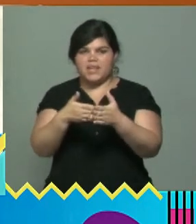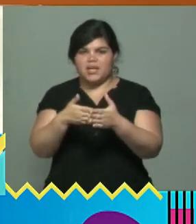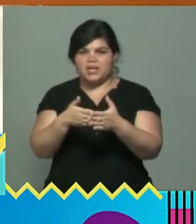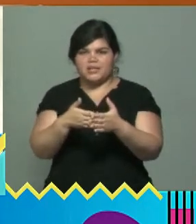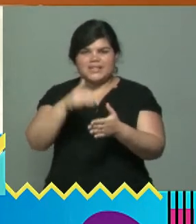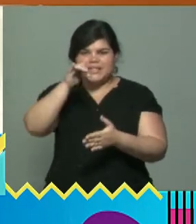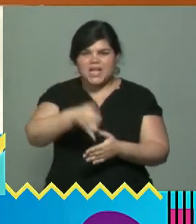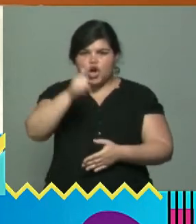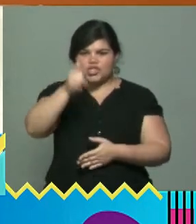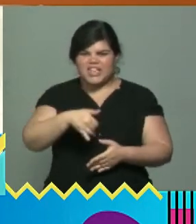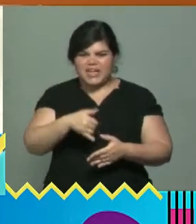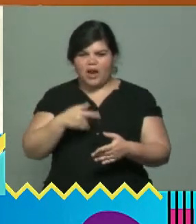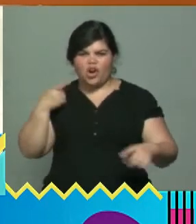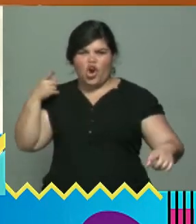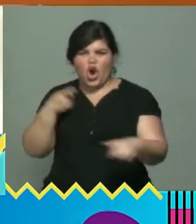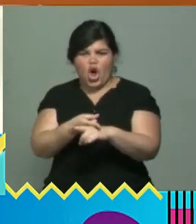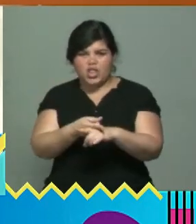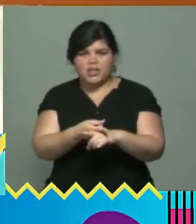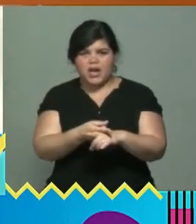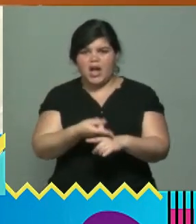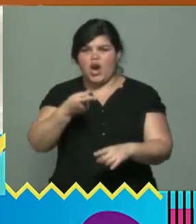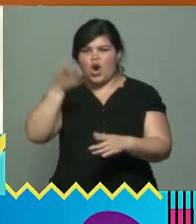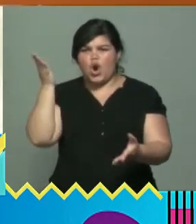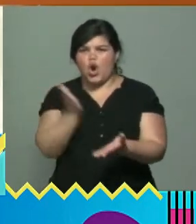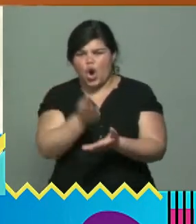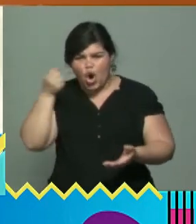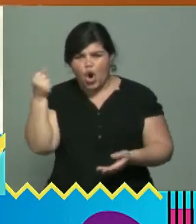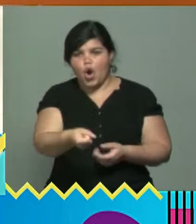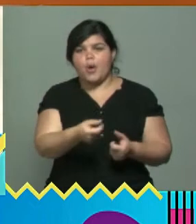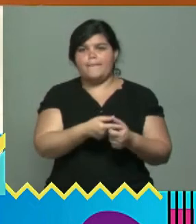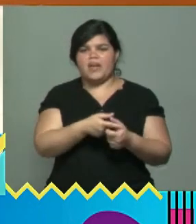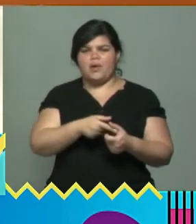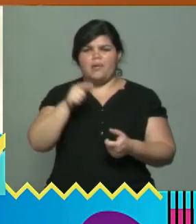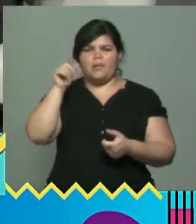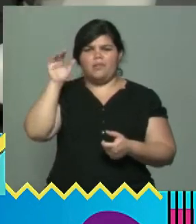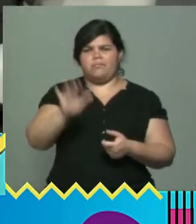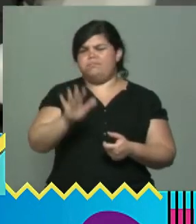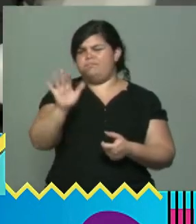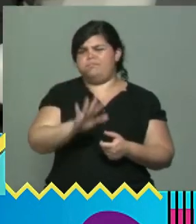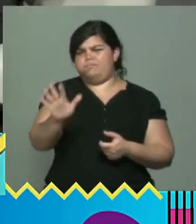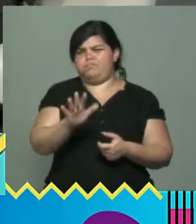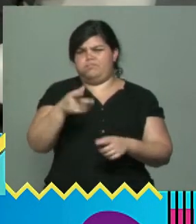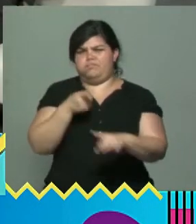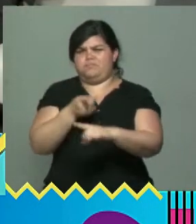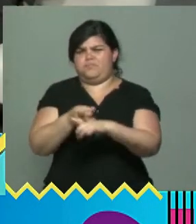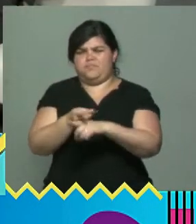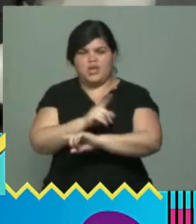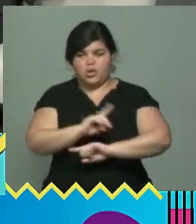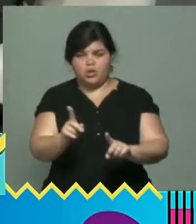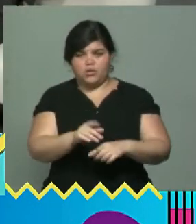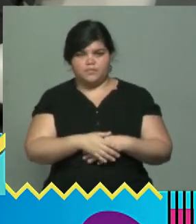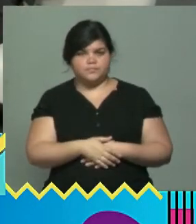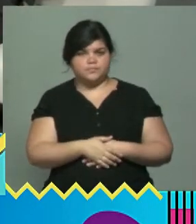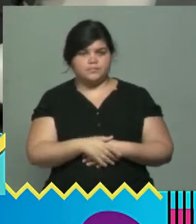ser una agresión, ¿no? Un golpe o una humillación. Sí, el límite es del entendimiento. El límite justamente es todo